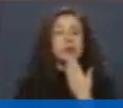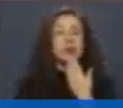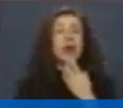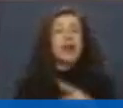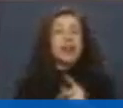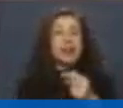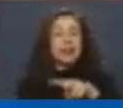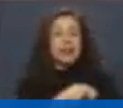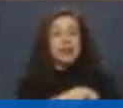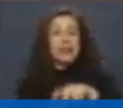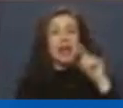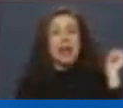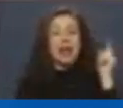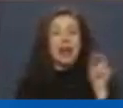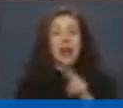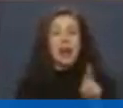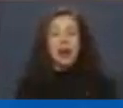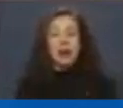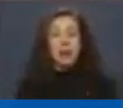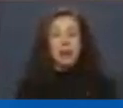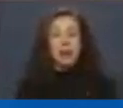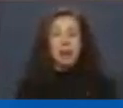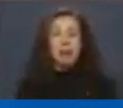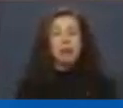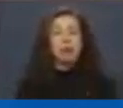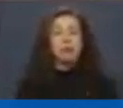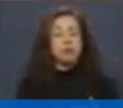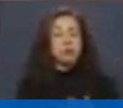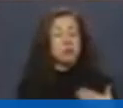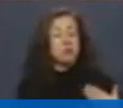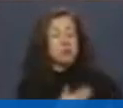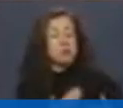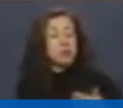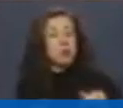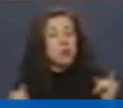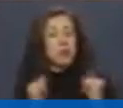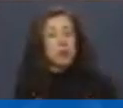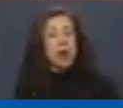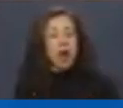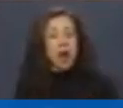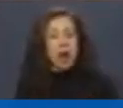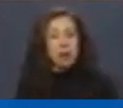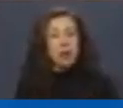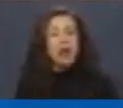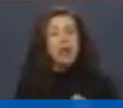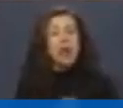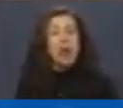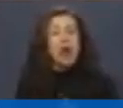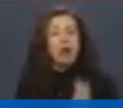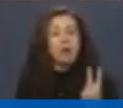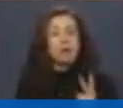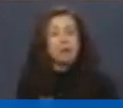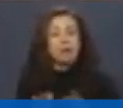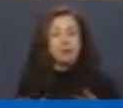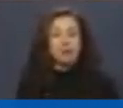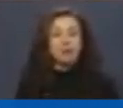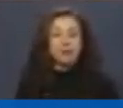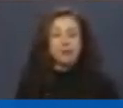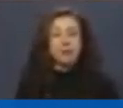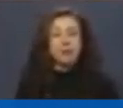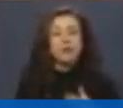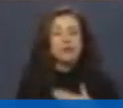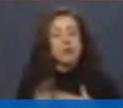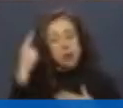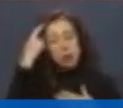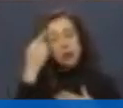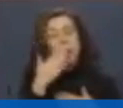Tesorería General de la República ha venido operando de manera administrativa en este ámbito desde el año 2019, me parece